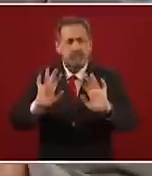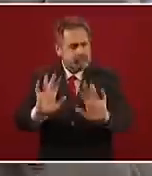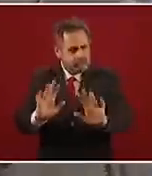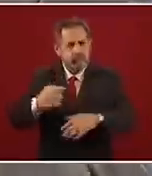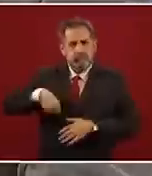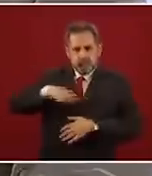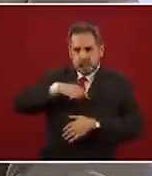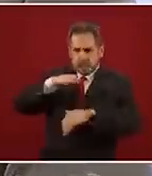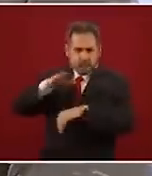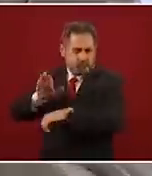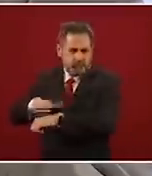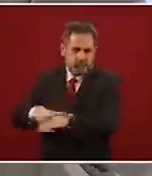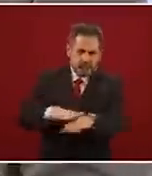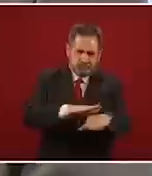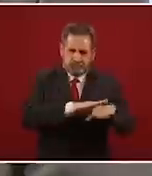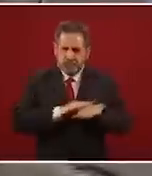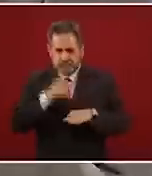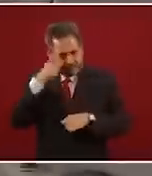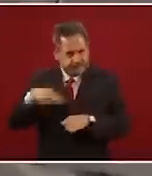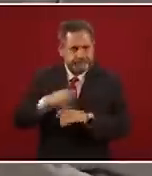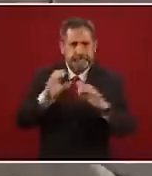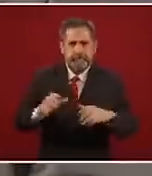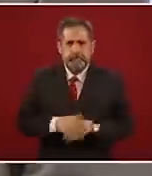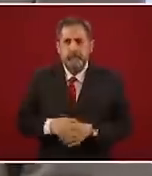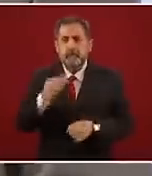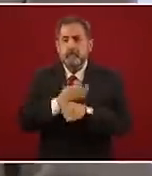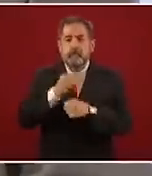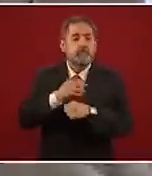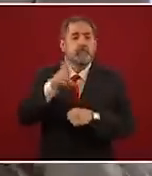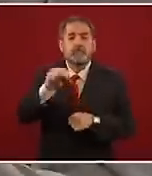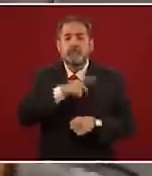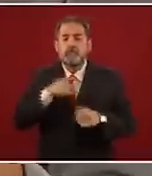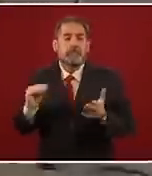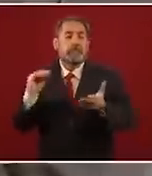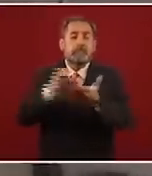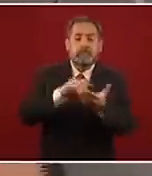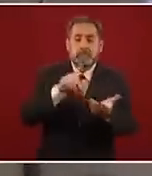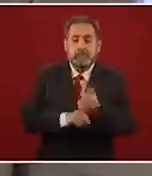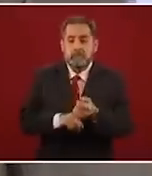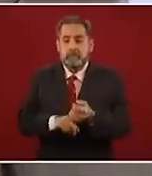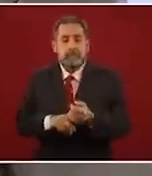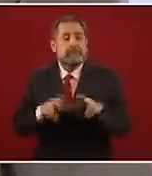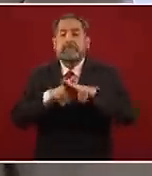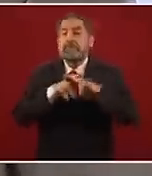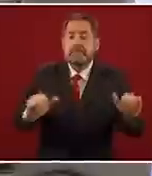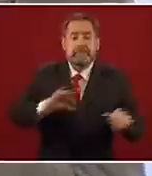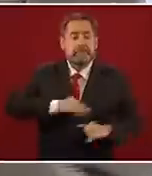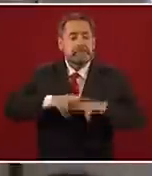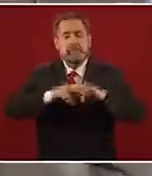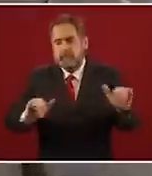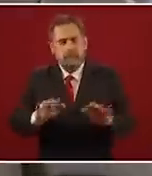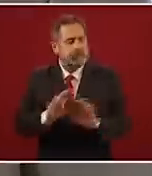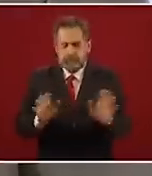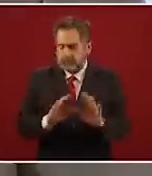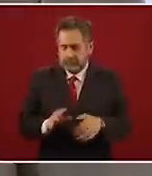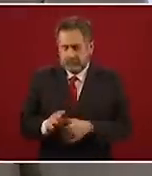para reaccionar apropiadamente. Les suplico, no pongan una nota que diga que decimos que no va a haber una epidemia, porque esto